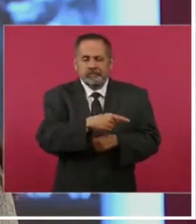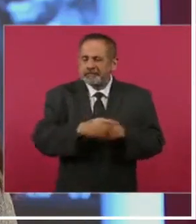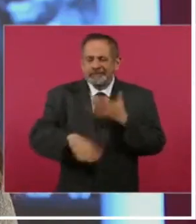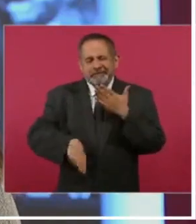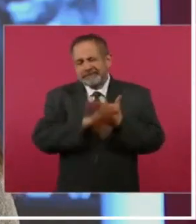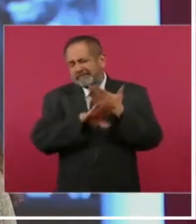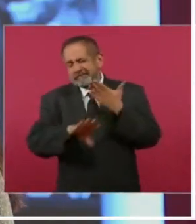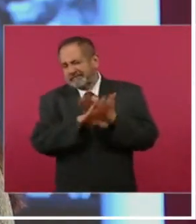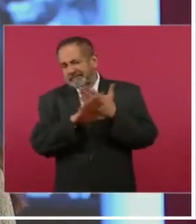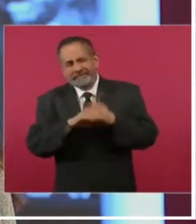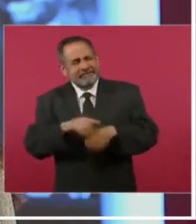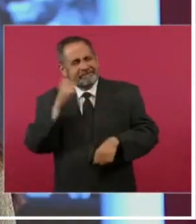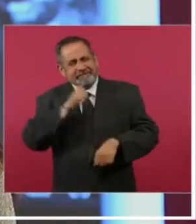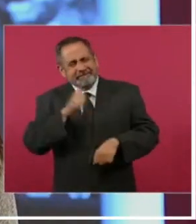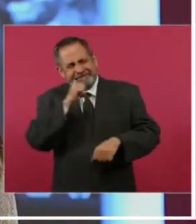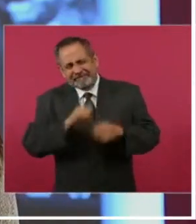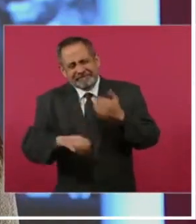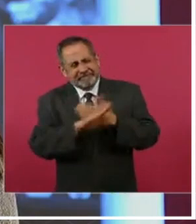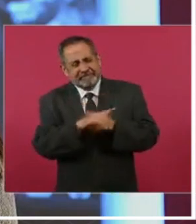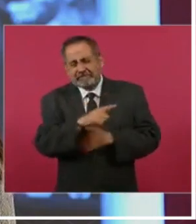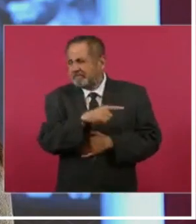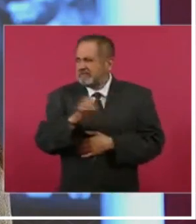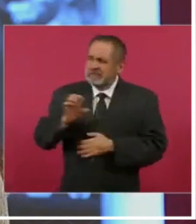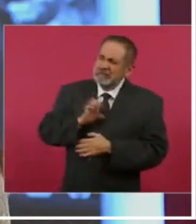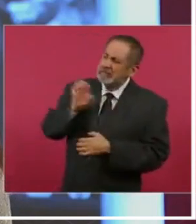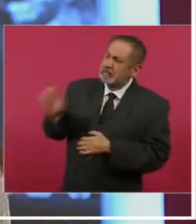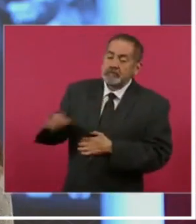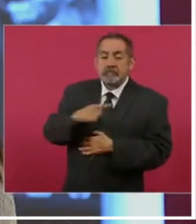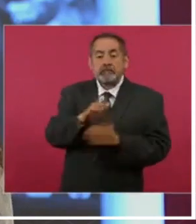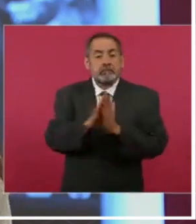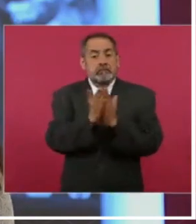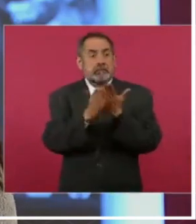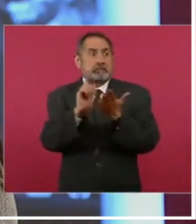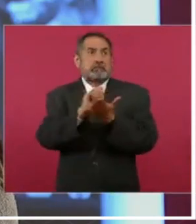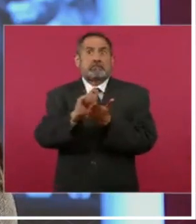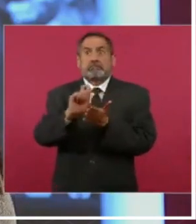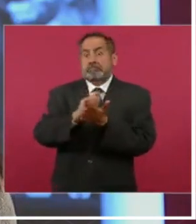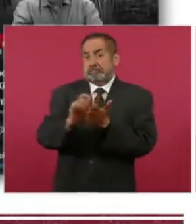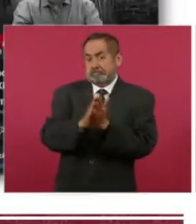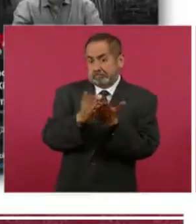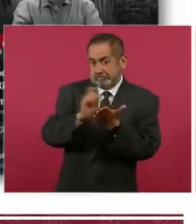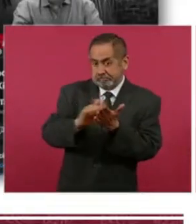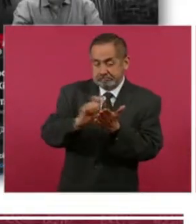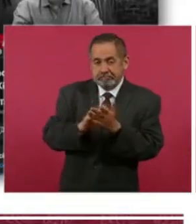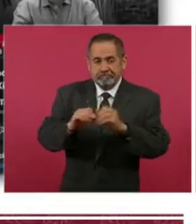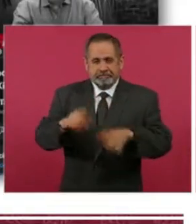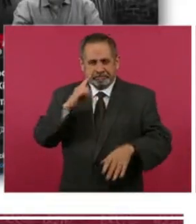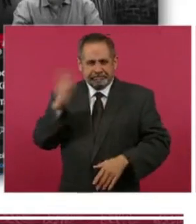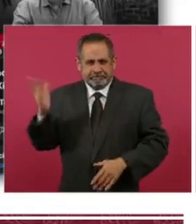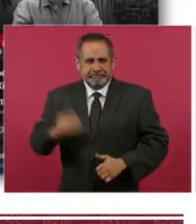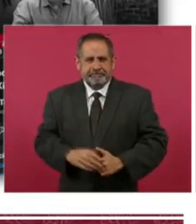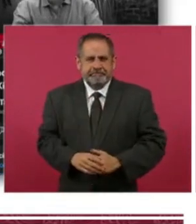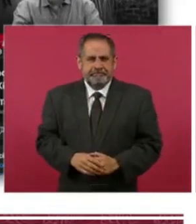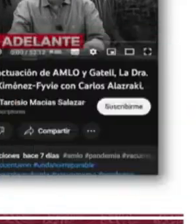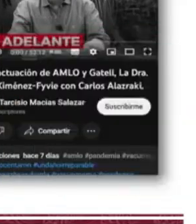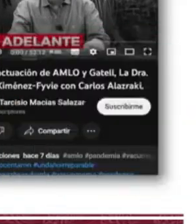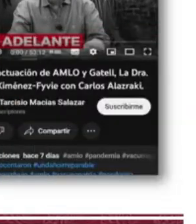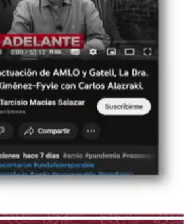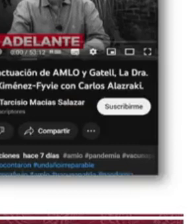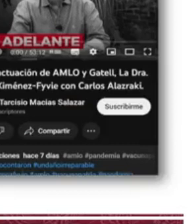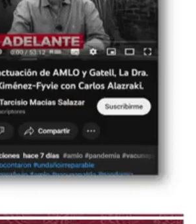completo. Es más, hasta publicó un libro, ella es autora de un libro sobre la epidemia en México y de,